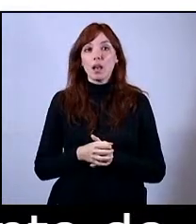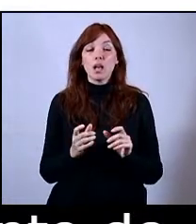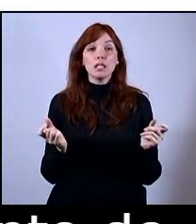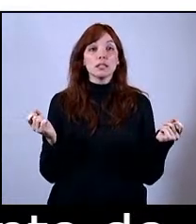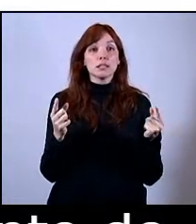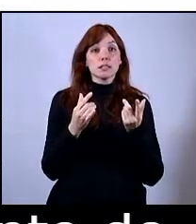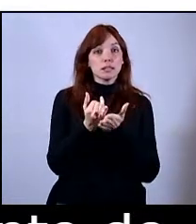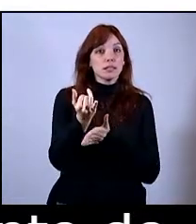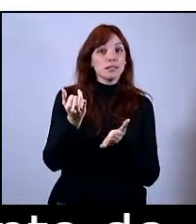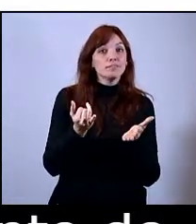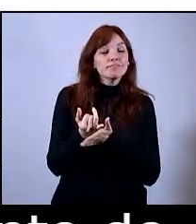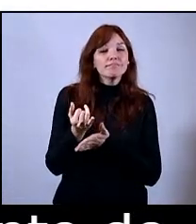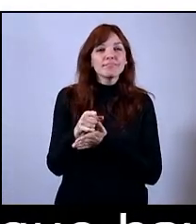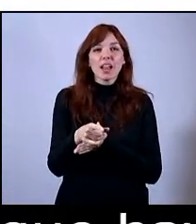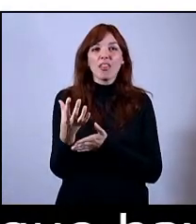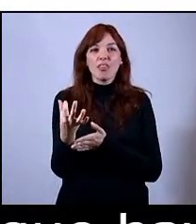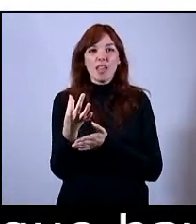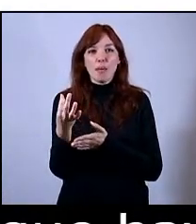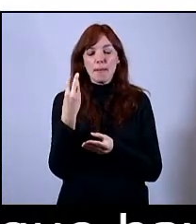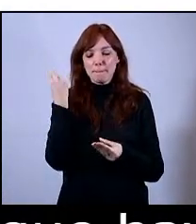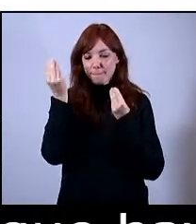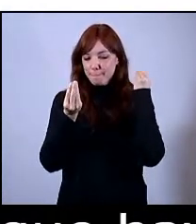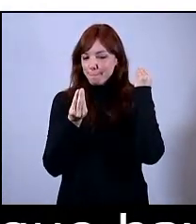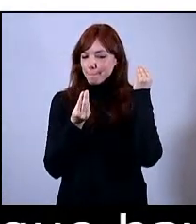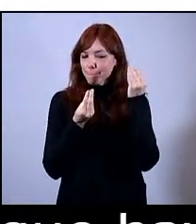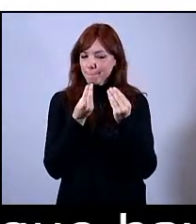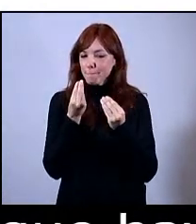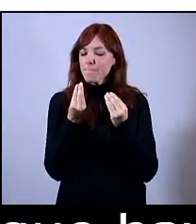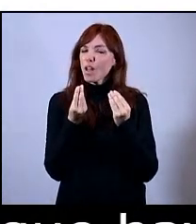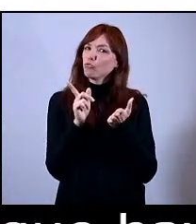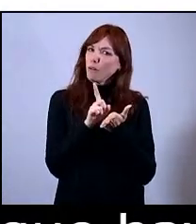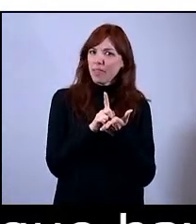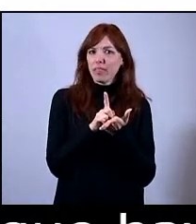que darle una nueva pensada, hay que